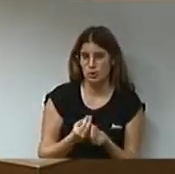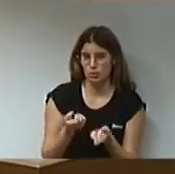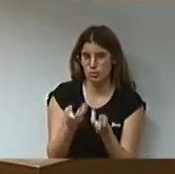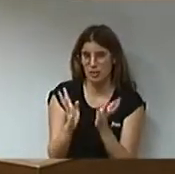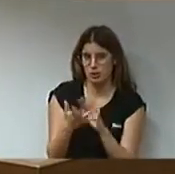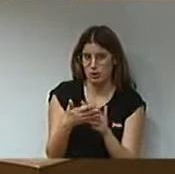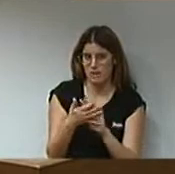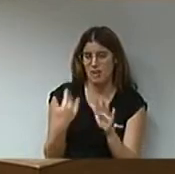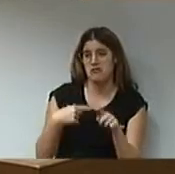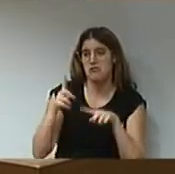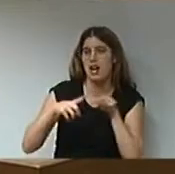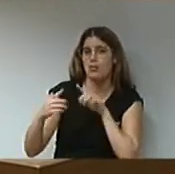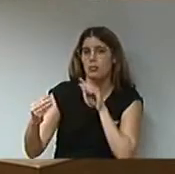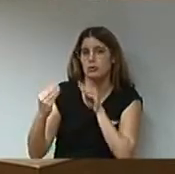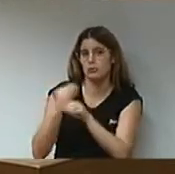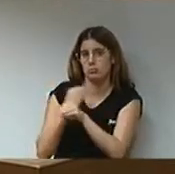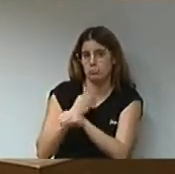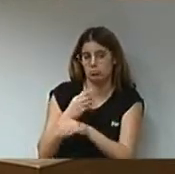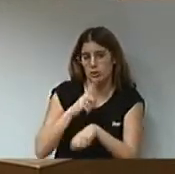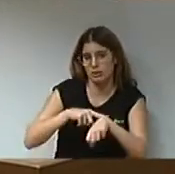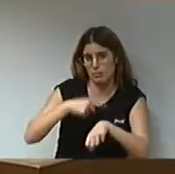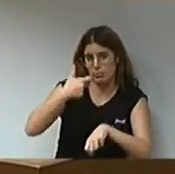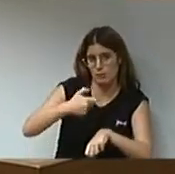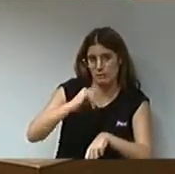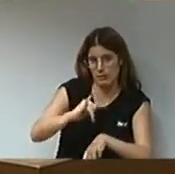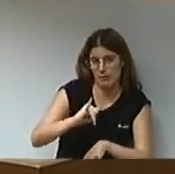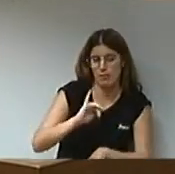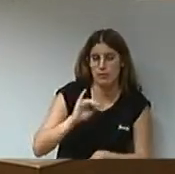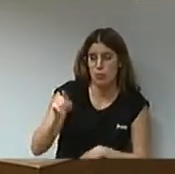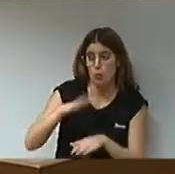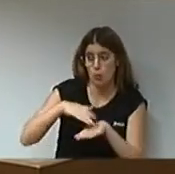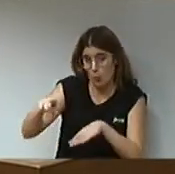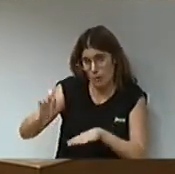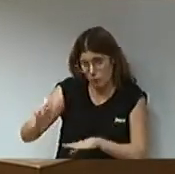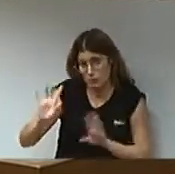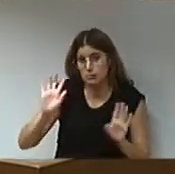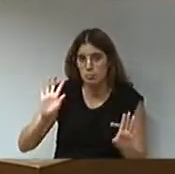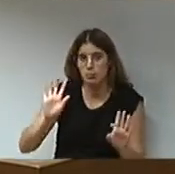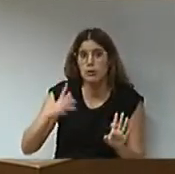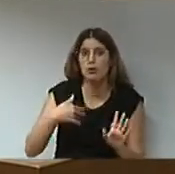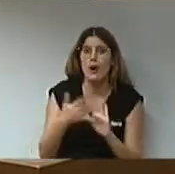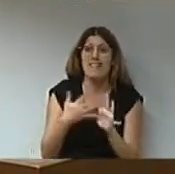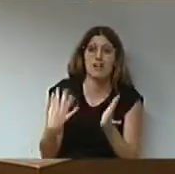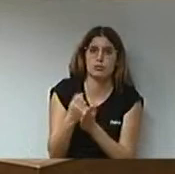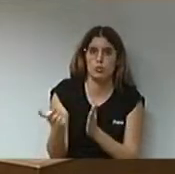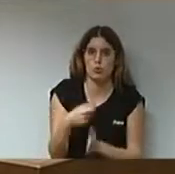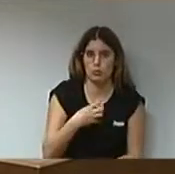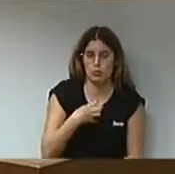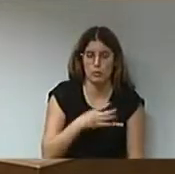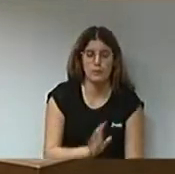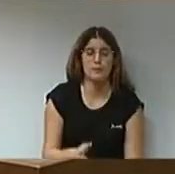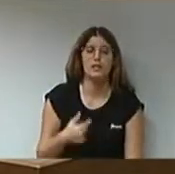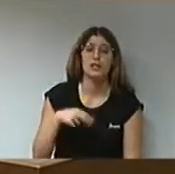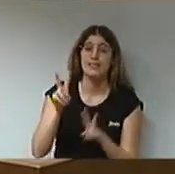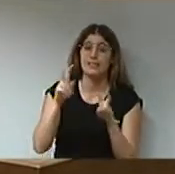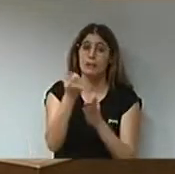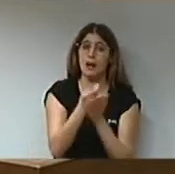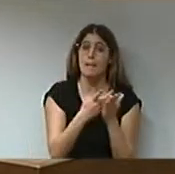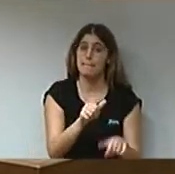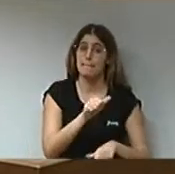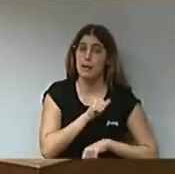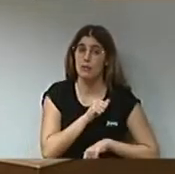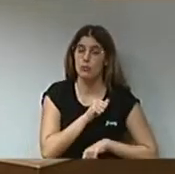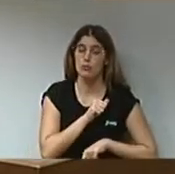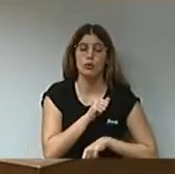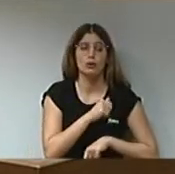voy a rebatirle algunos. Insisto que tengo el tiempo limitado, sé que no es culpa, pero no puedo hablar de todo. Respecto del paro, yo no